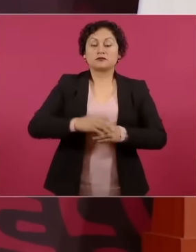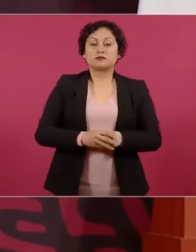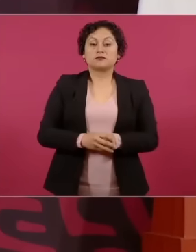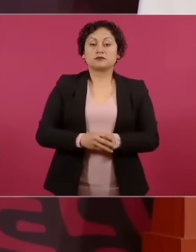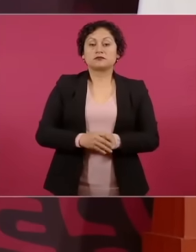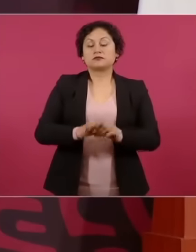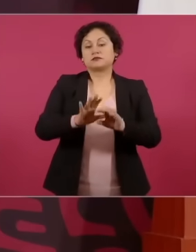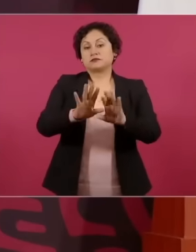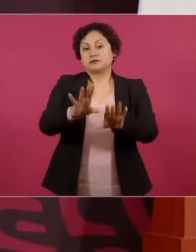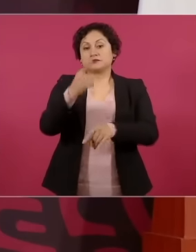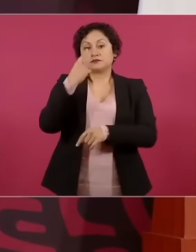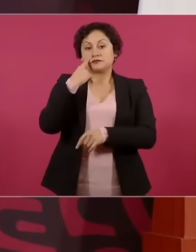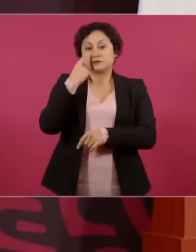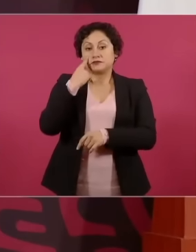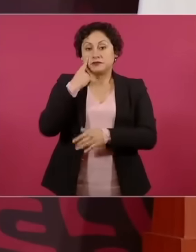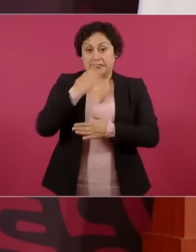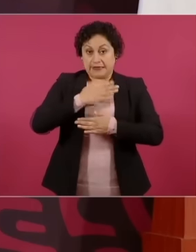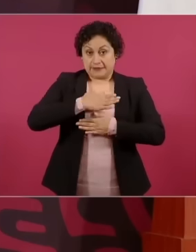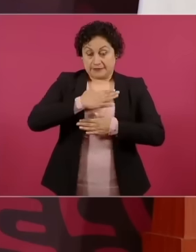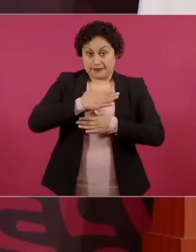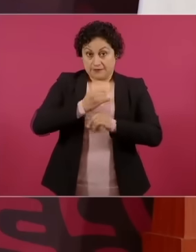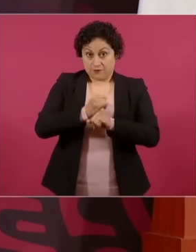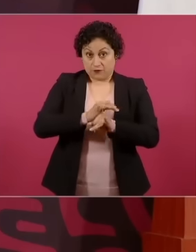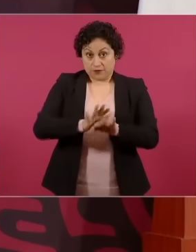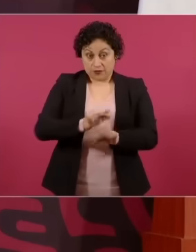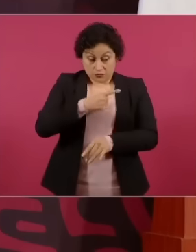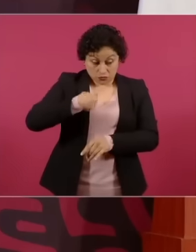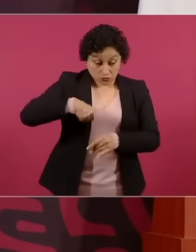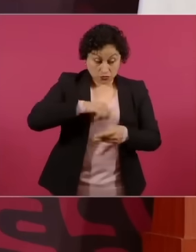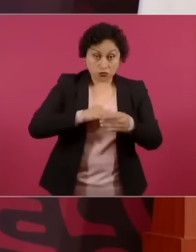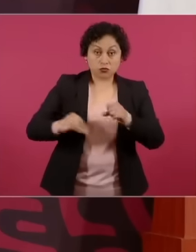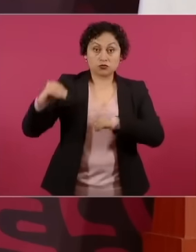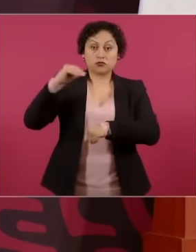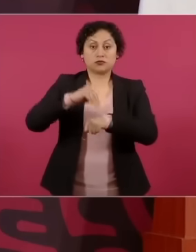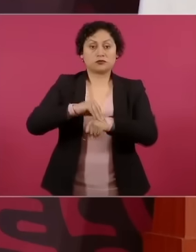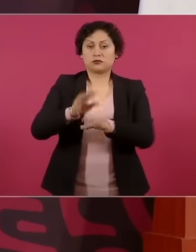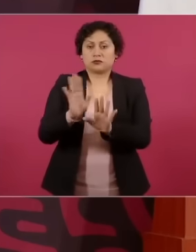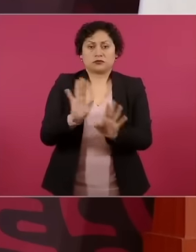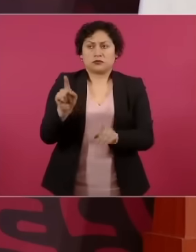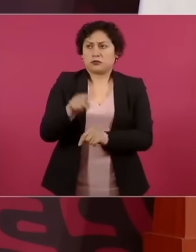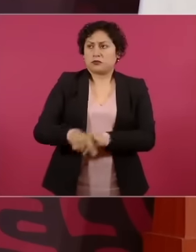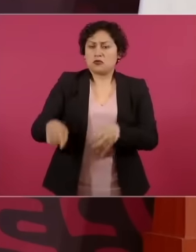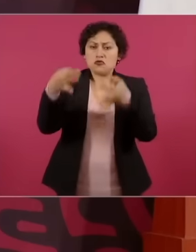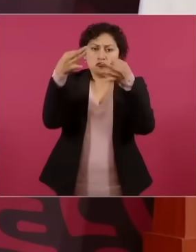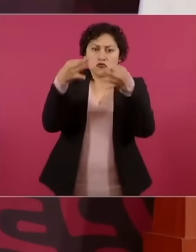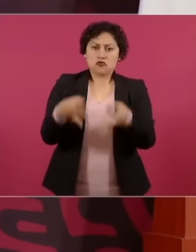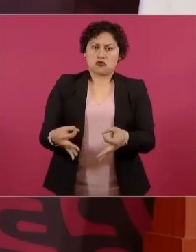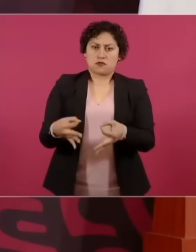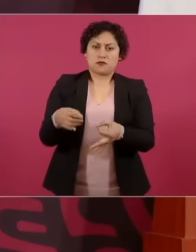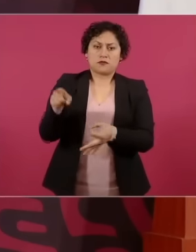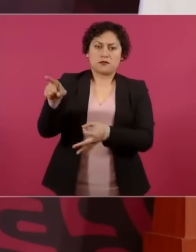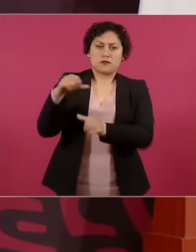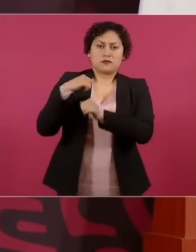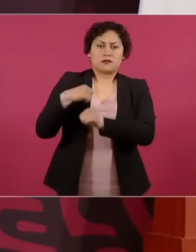No son datos de nosotros, estamos hablando de datos oficiales, son datos del